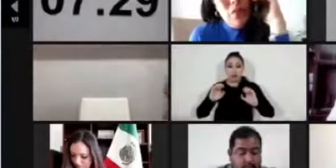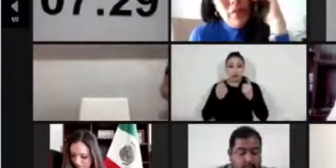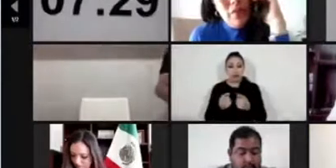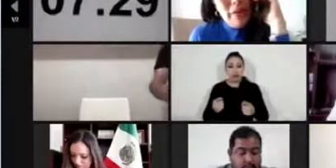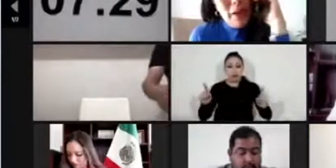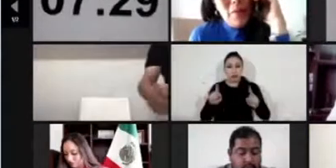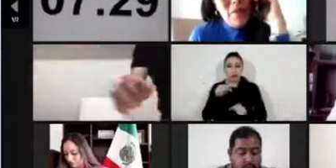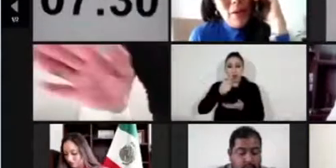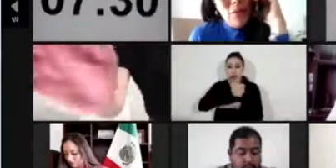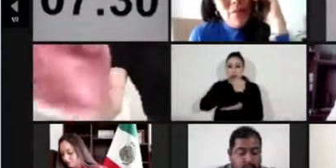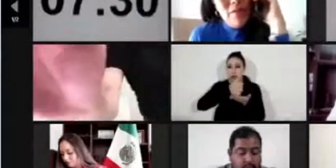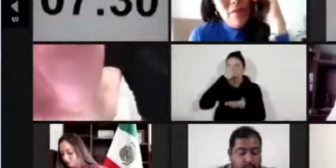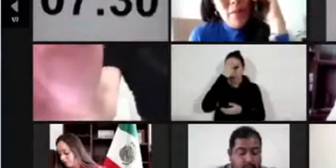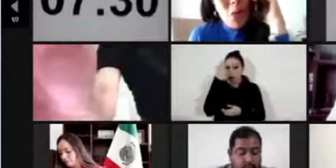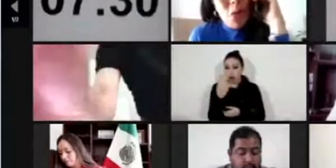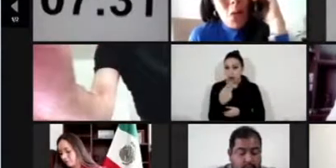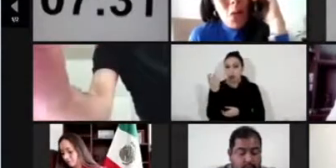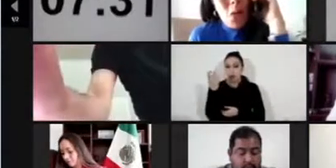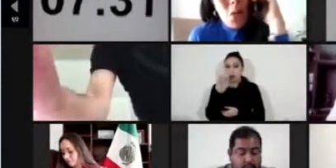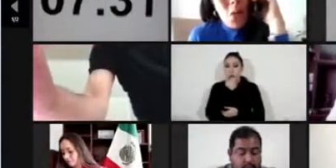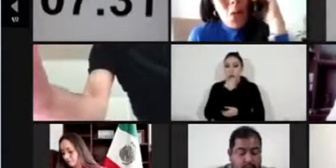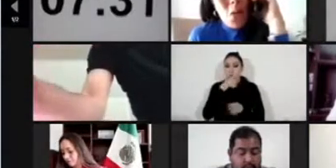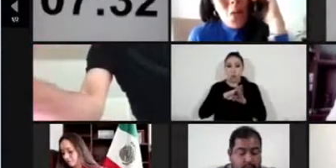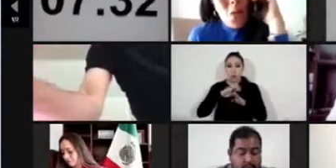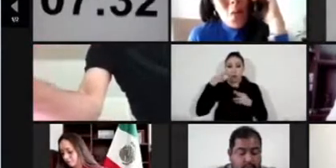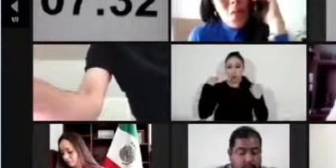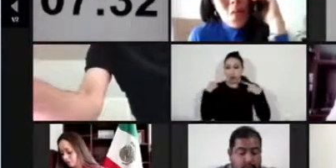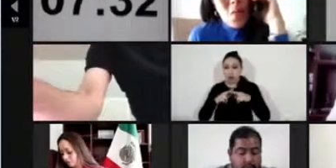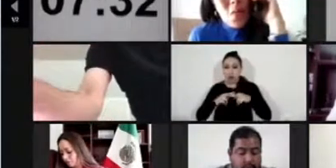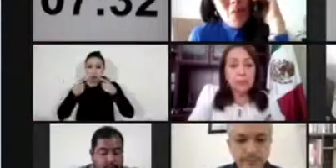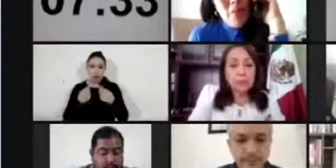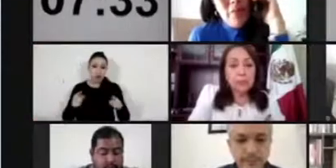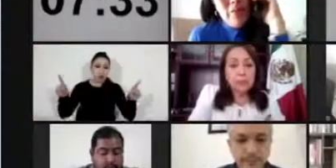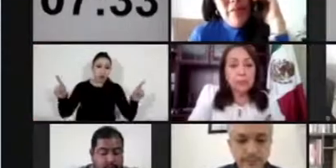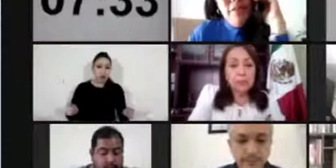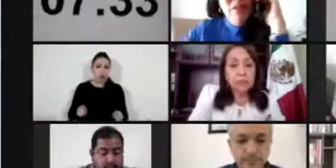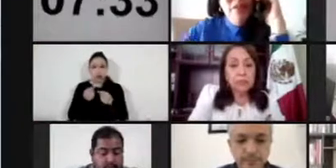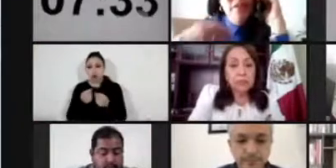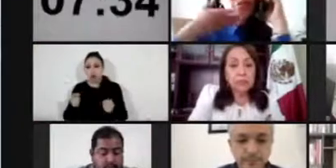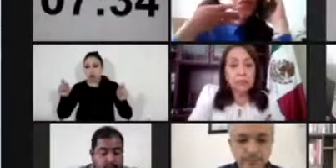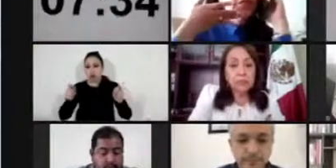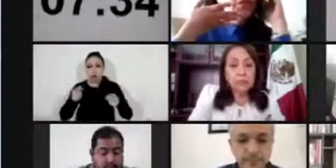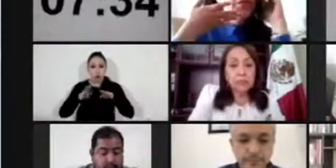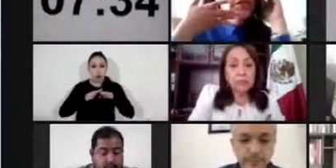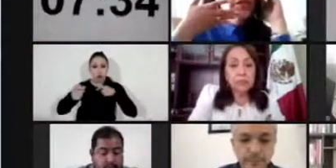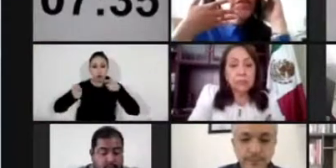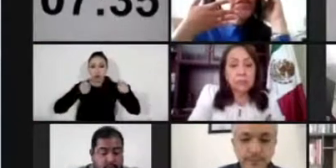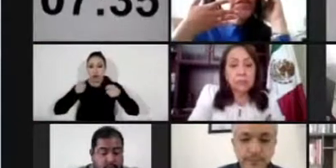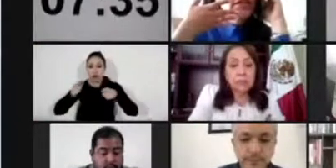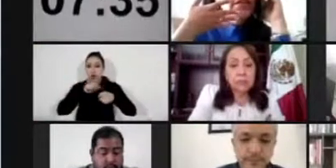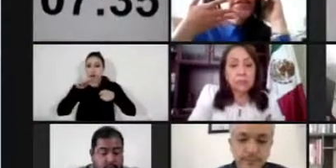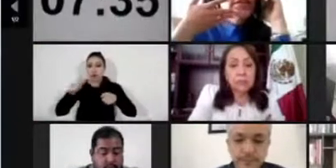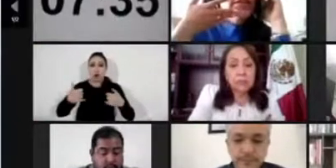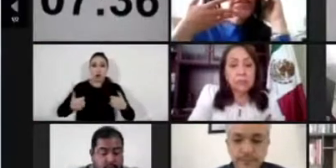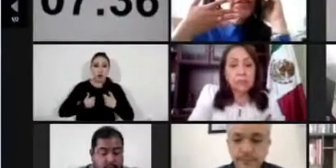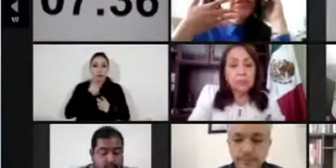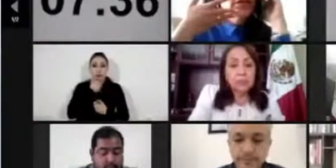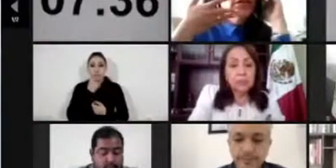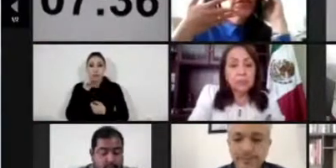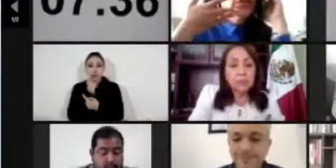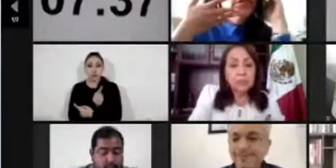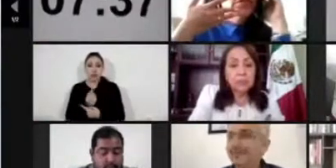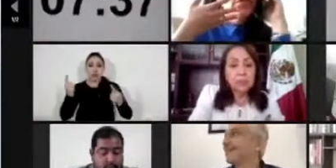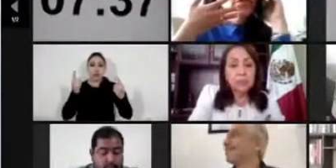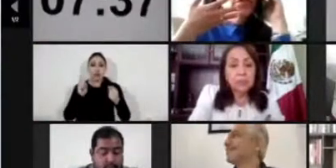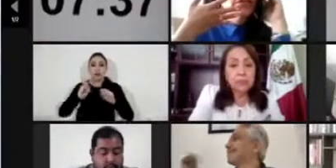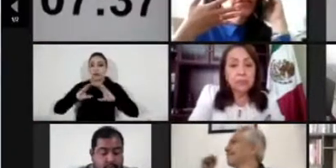Uno de los grandes formadores y muchos músicos de esta ciudad, jóvenes, niños, adultos, se han formado como